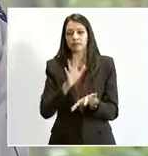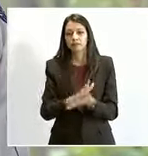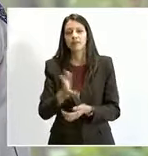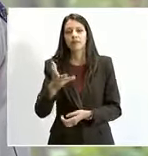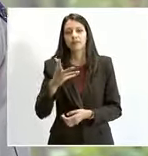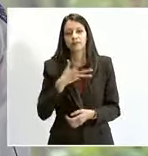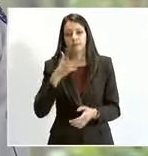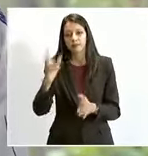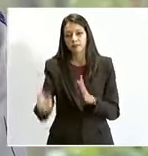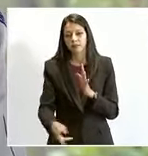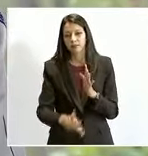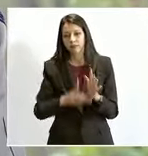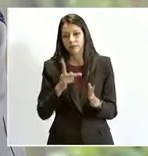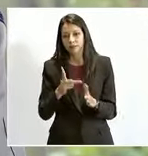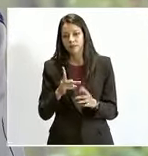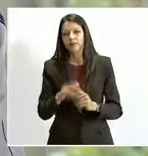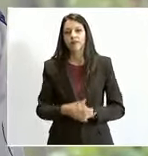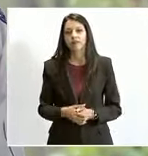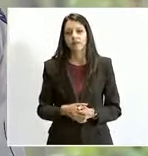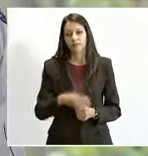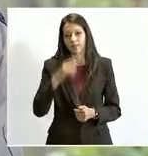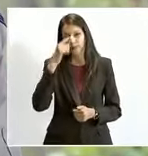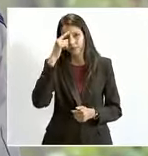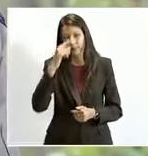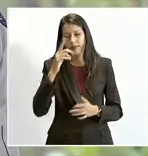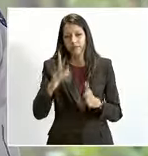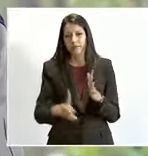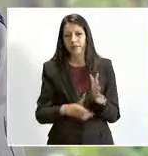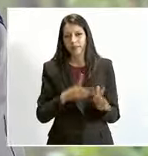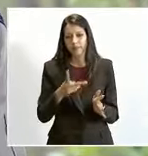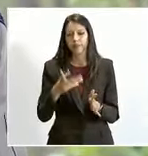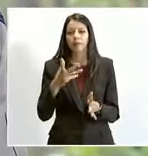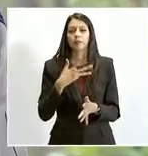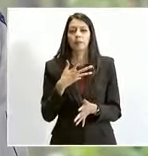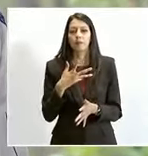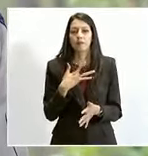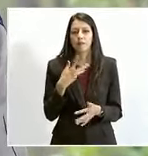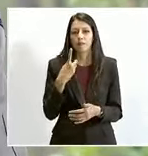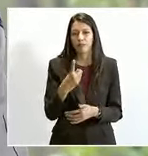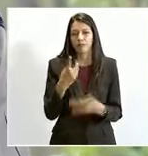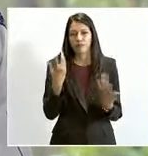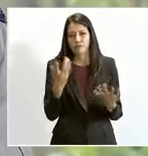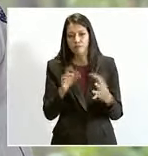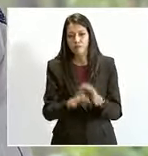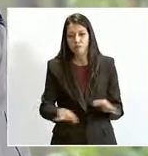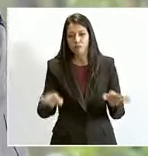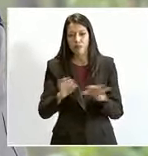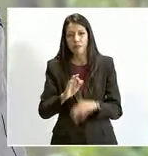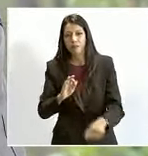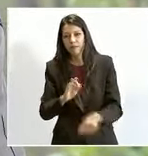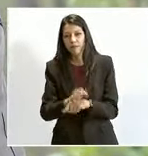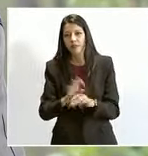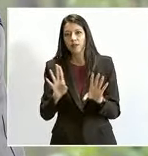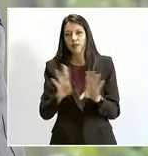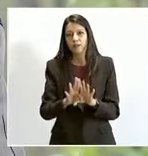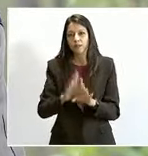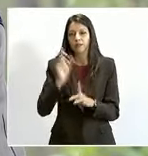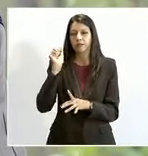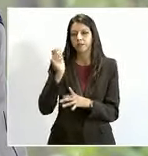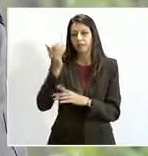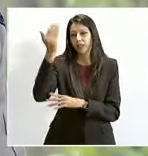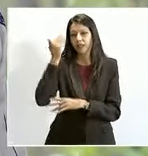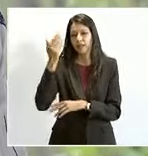que volver a refundarse y tiene que volver a tener un gran impulso como alguna vez lo tuve en